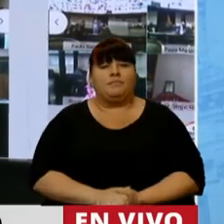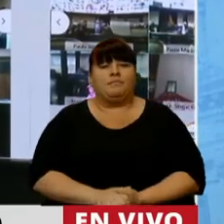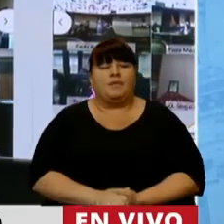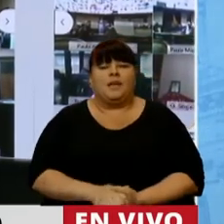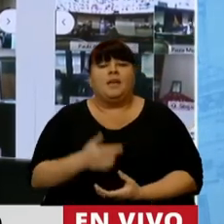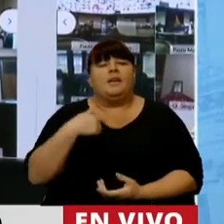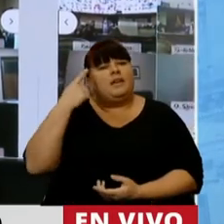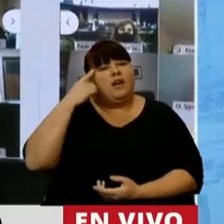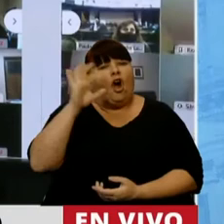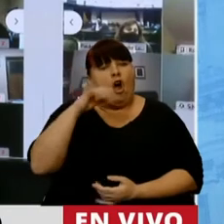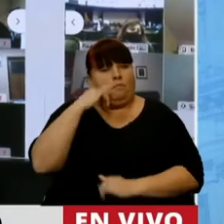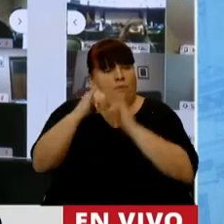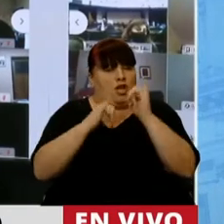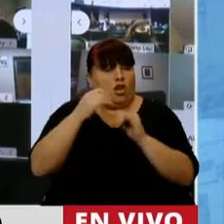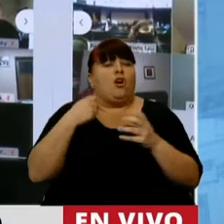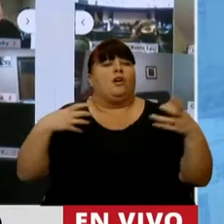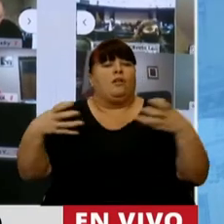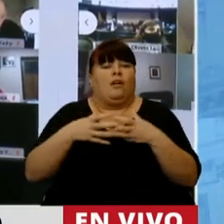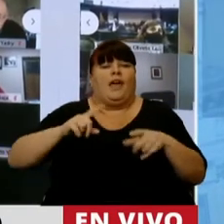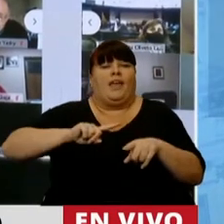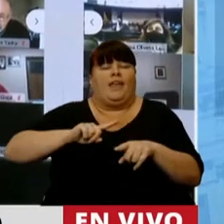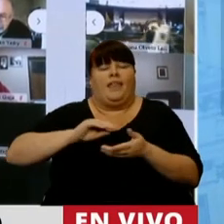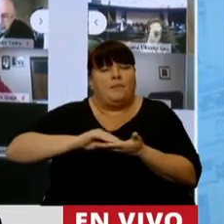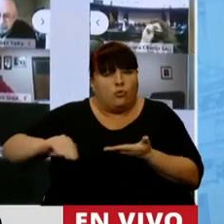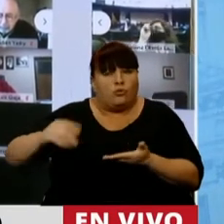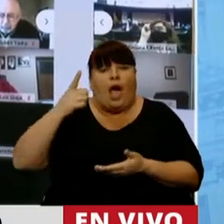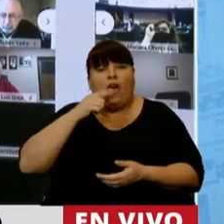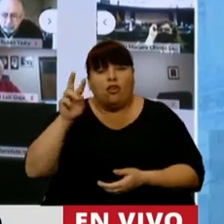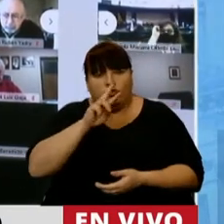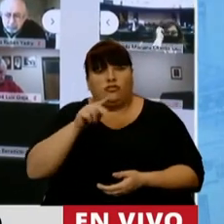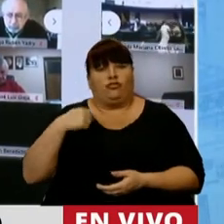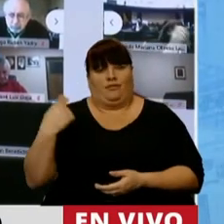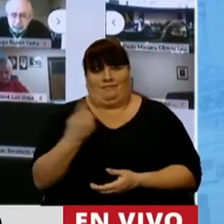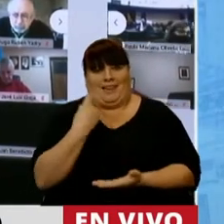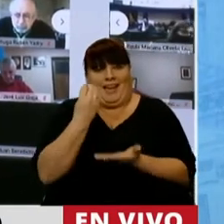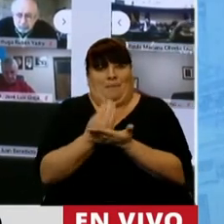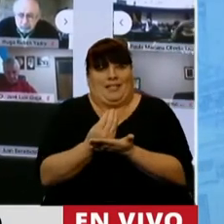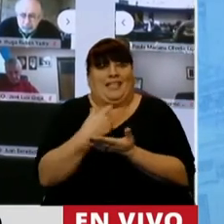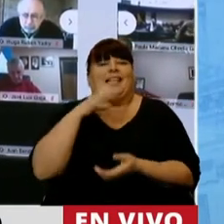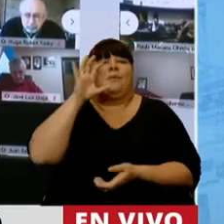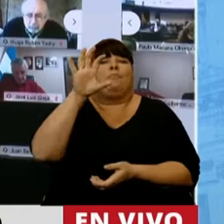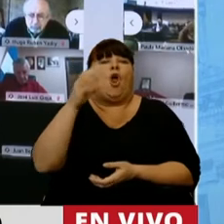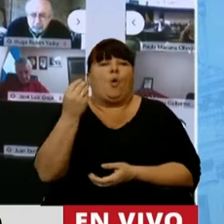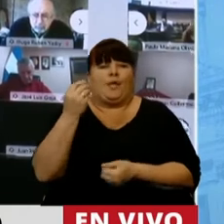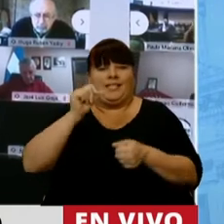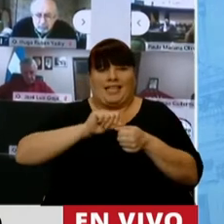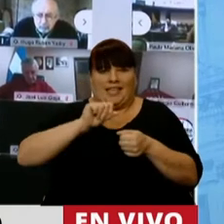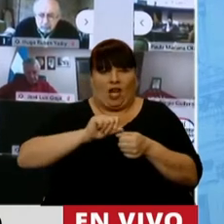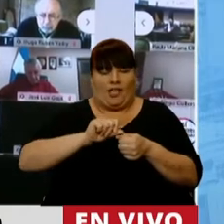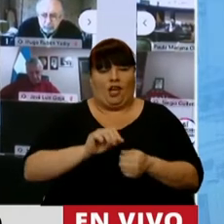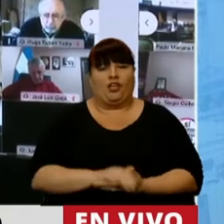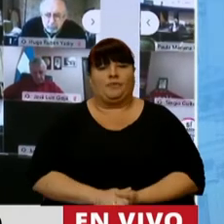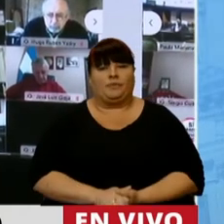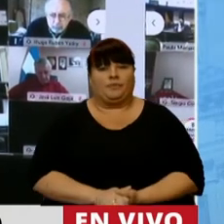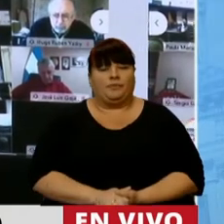para plantear mi postura y la de los diputados y diputadas que representamos a nuestra querida provincia de Santiago del